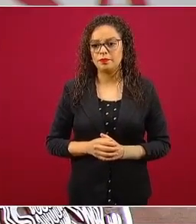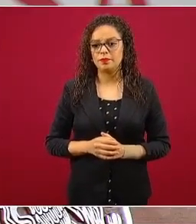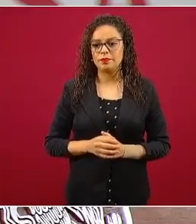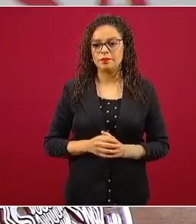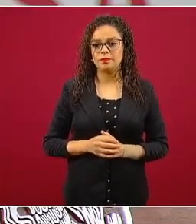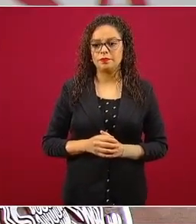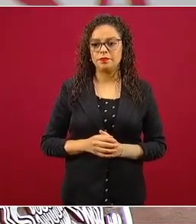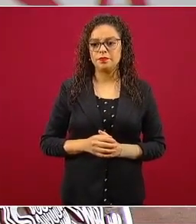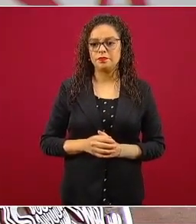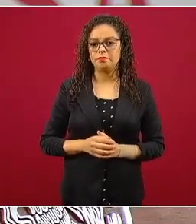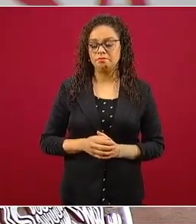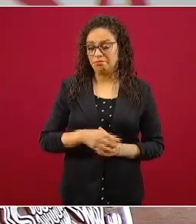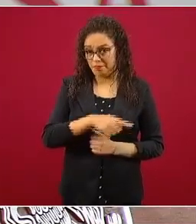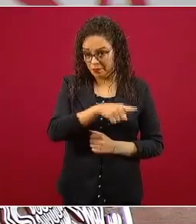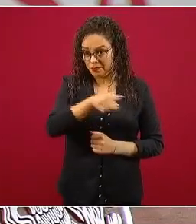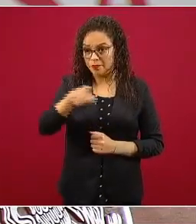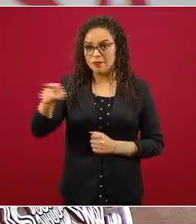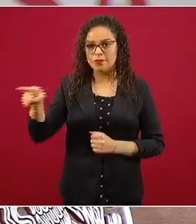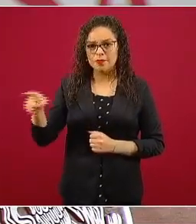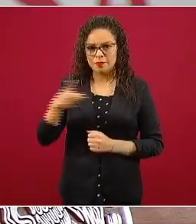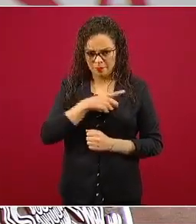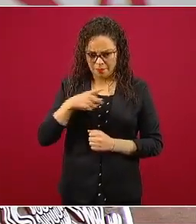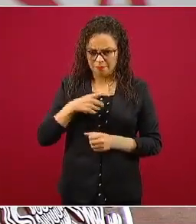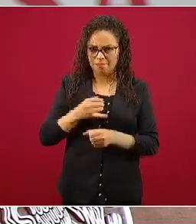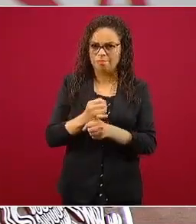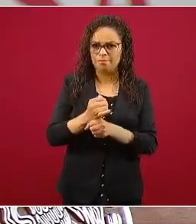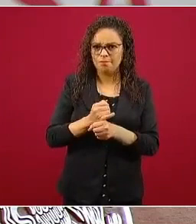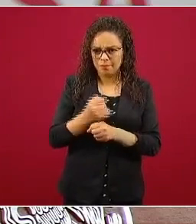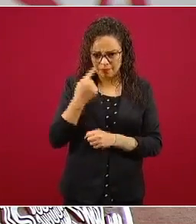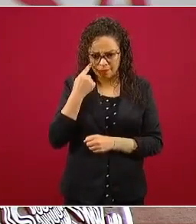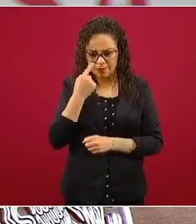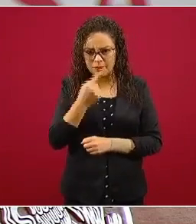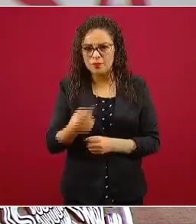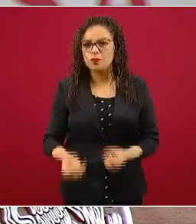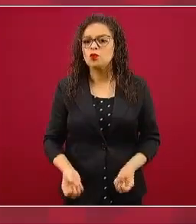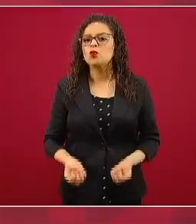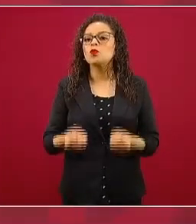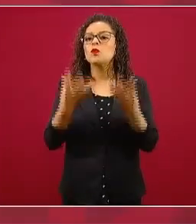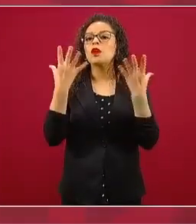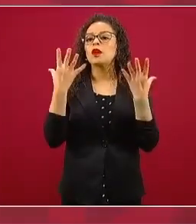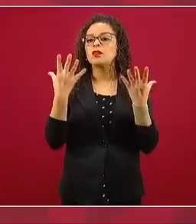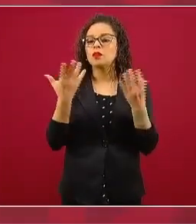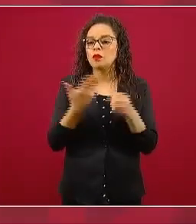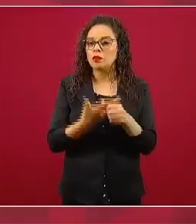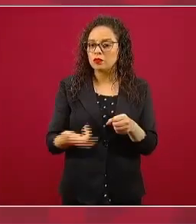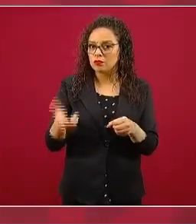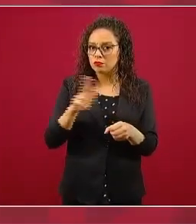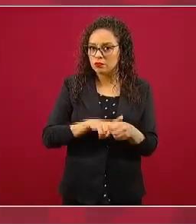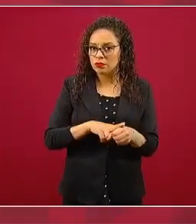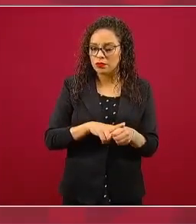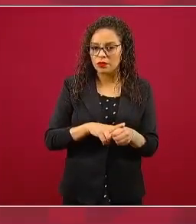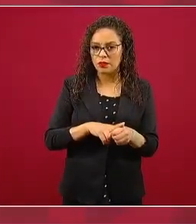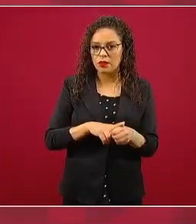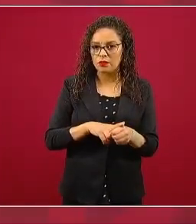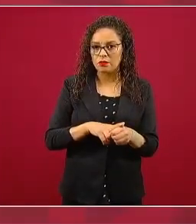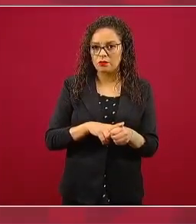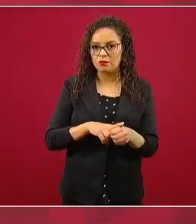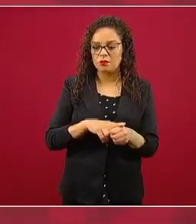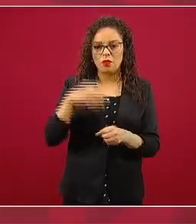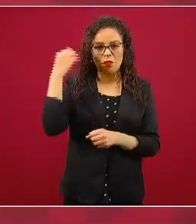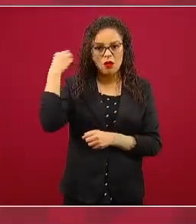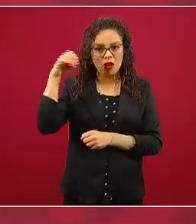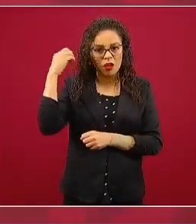Hagan la investigación. ¿Cuántos centros de salud, cuántos hospitales abandonados en Oaxaca,